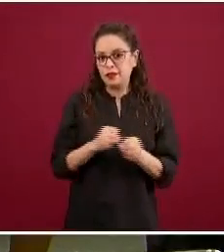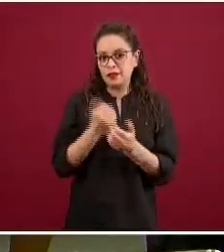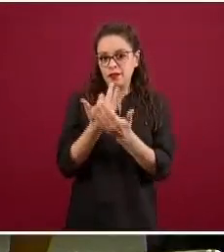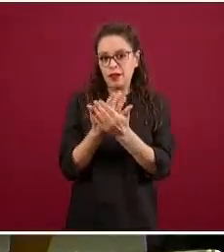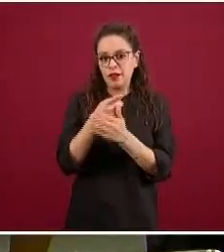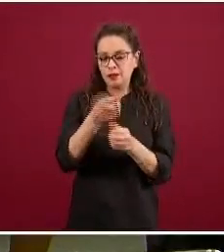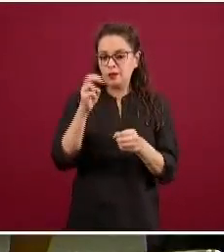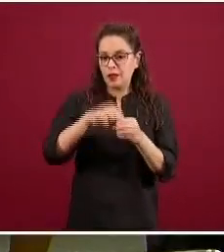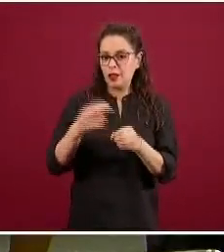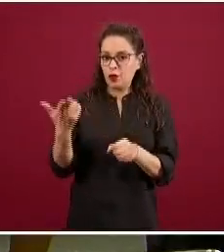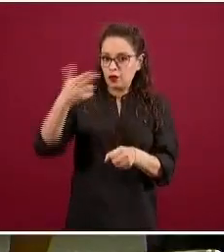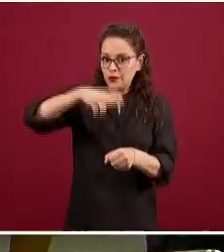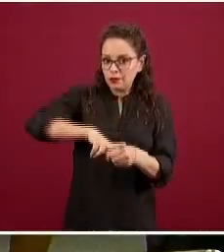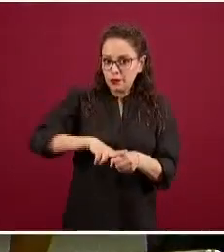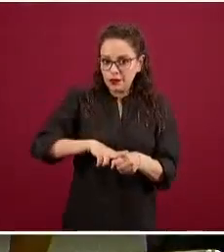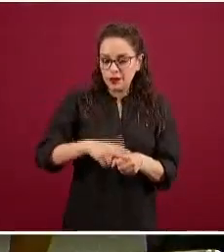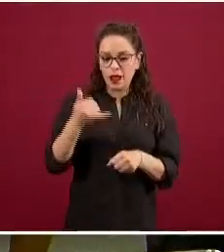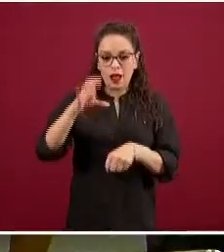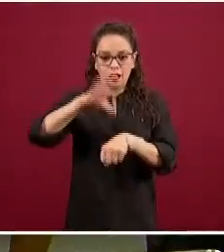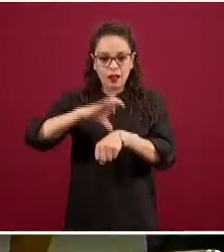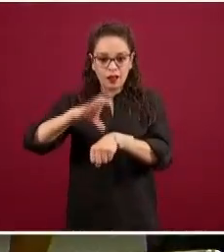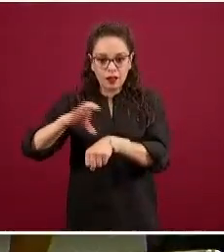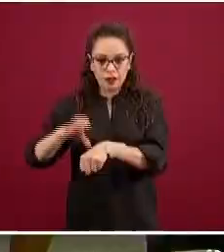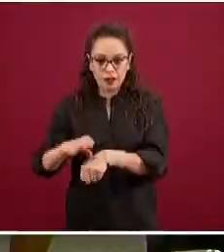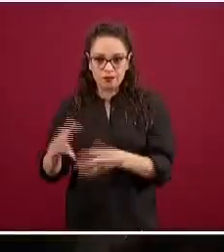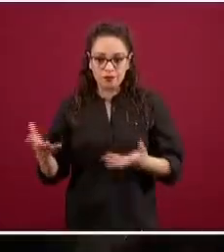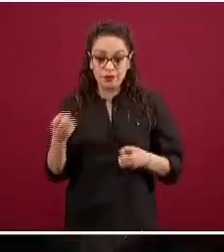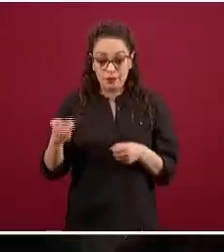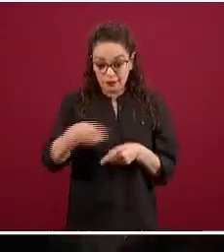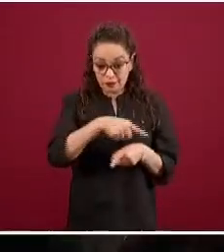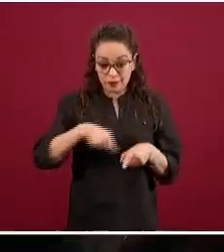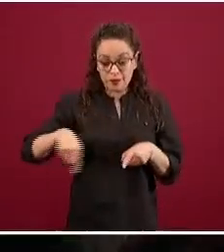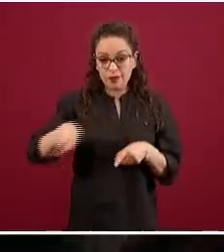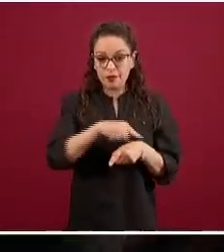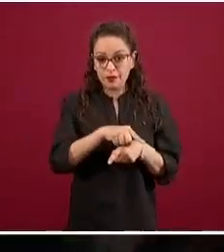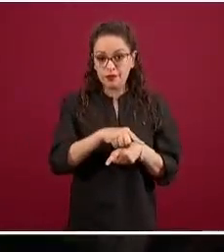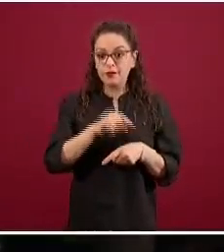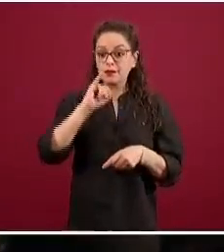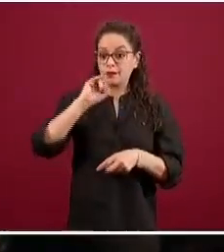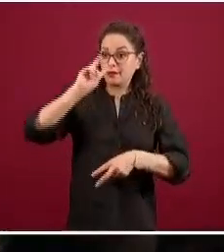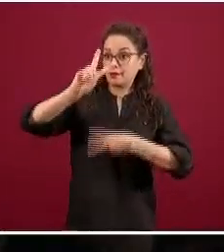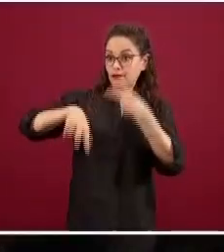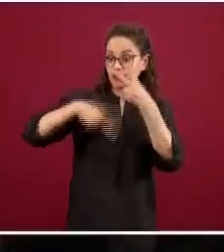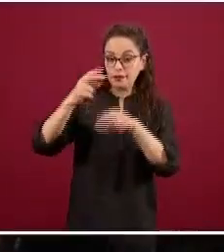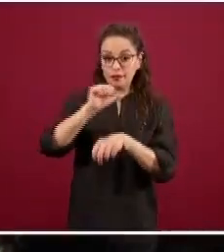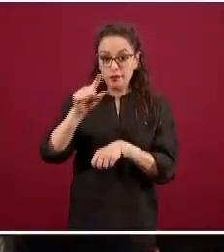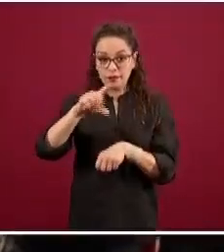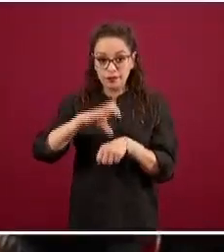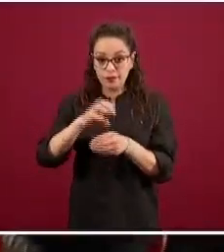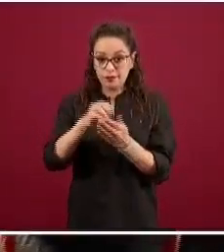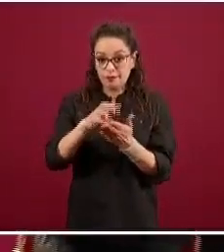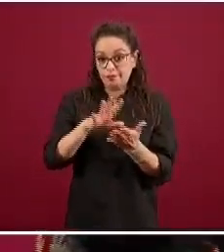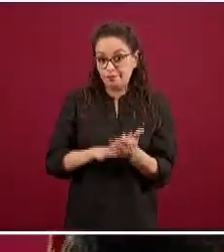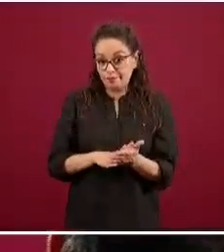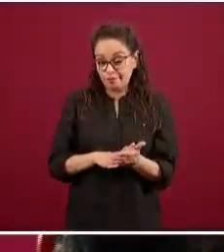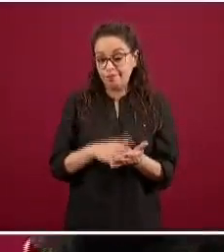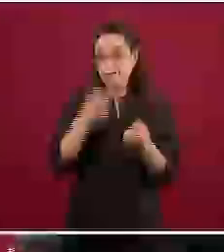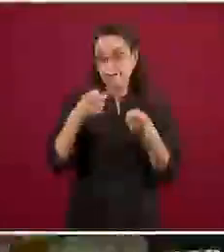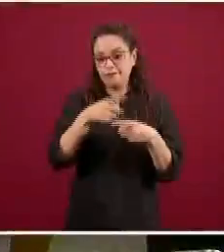registraban gruesamente todos los que había y que estaban dispuestos a ir a consulta, para que tomen en cuenta